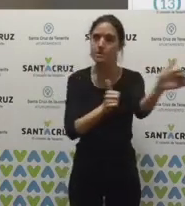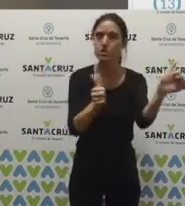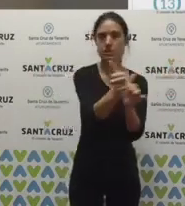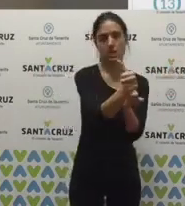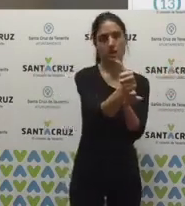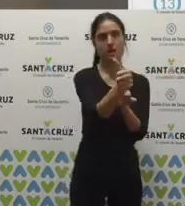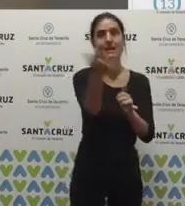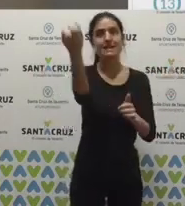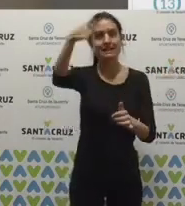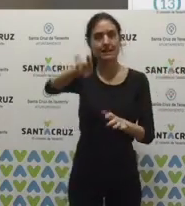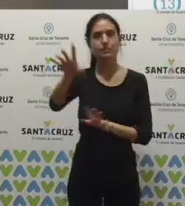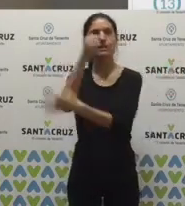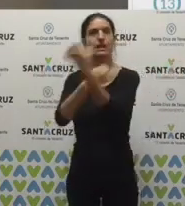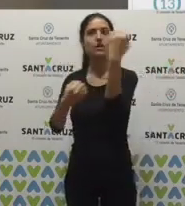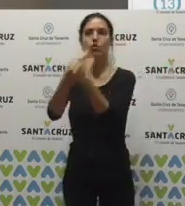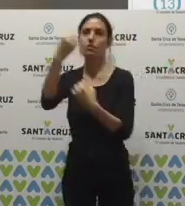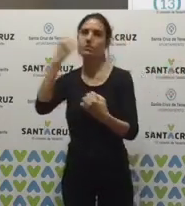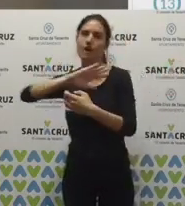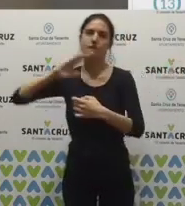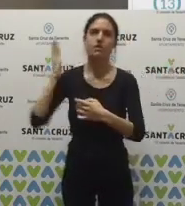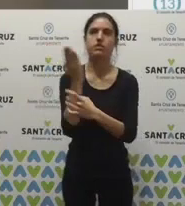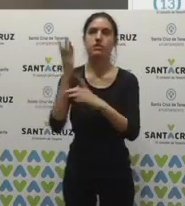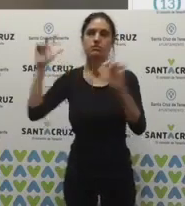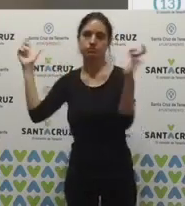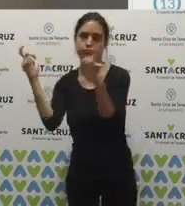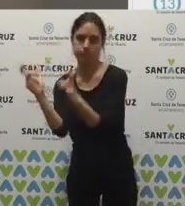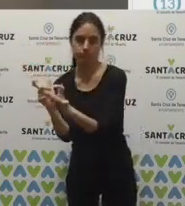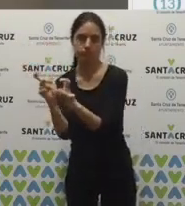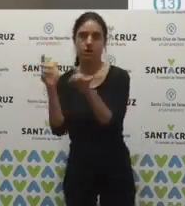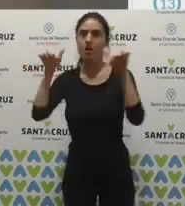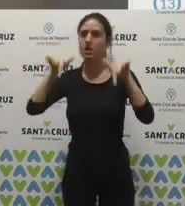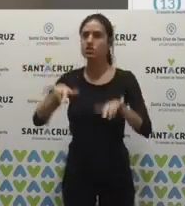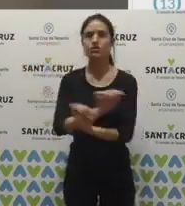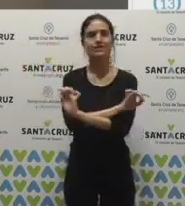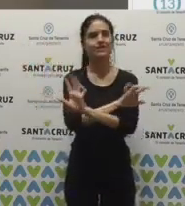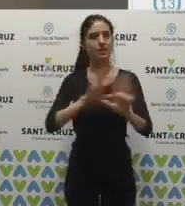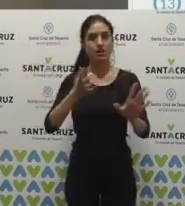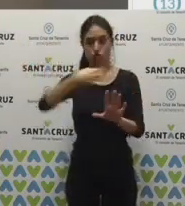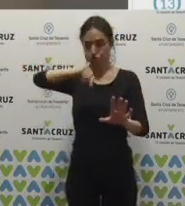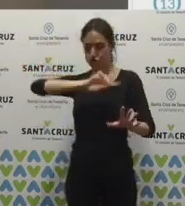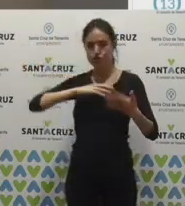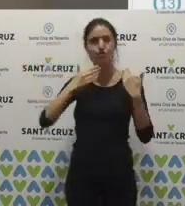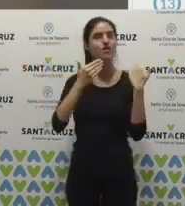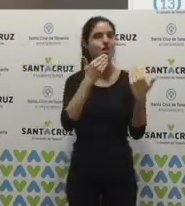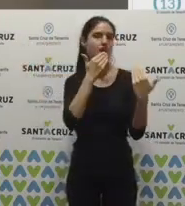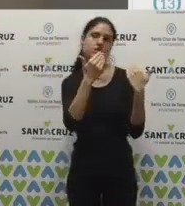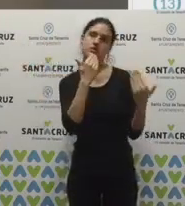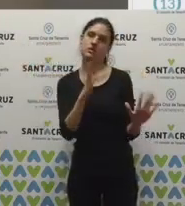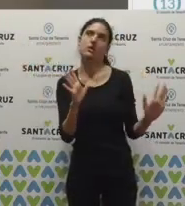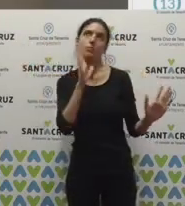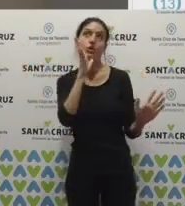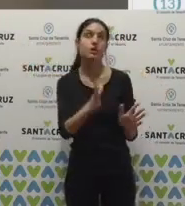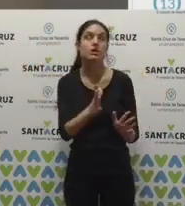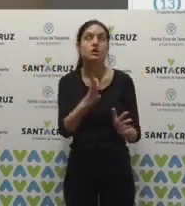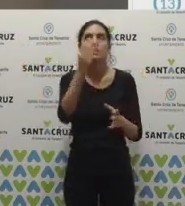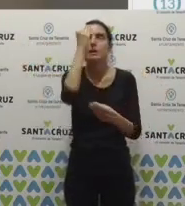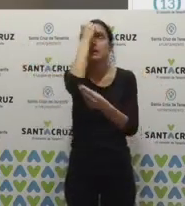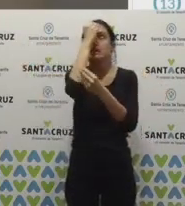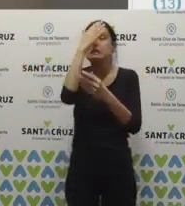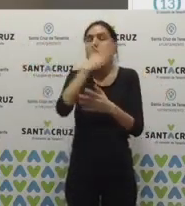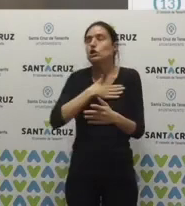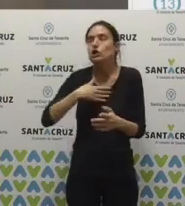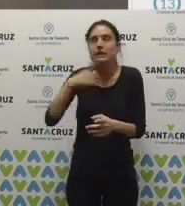económico que ha supuesto esta crisis y que no les quepa ninguna duda de lo agradecidos que estamos porque no queremos ni imaginar que habría priorizado